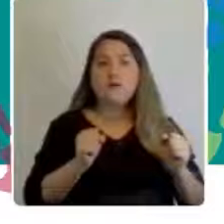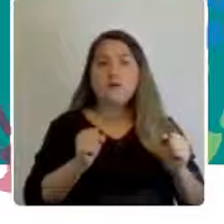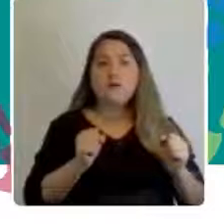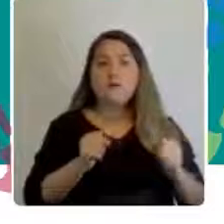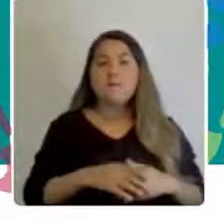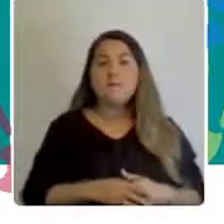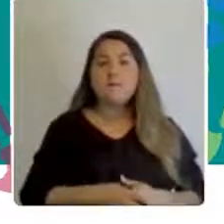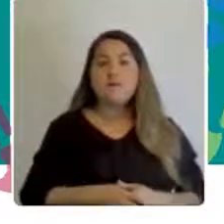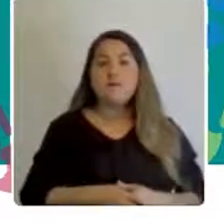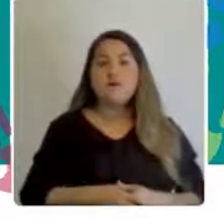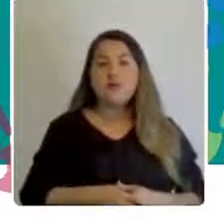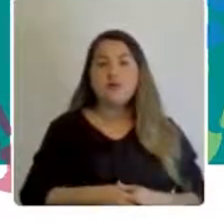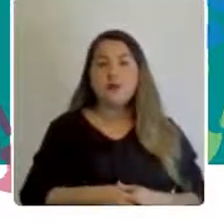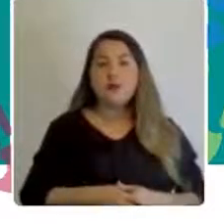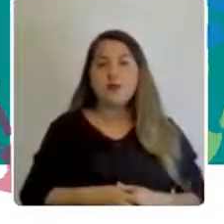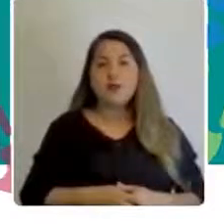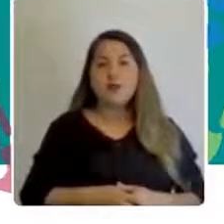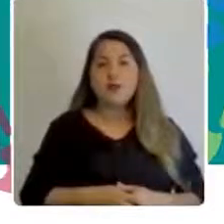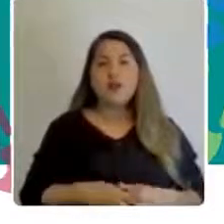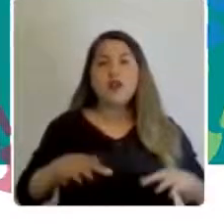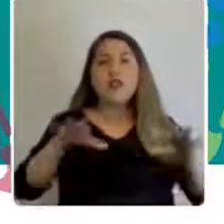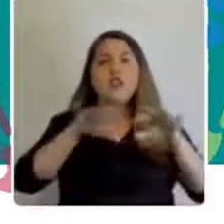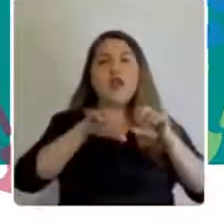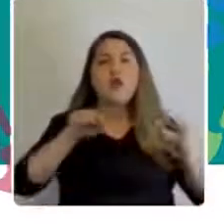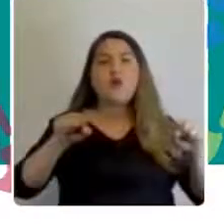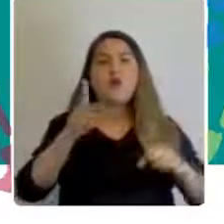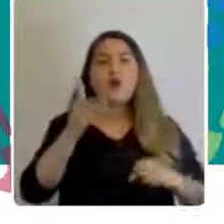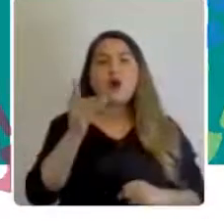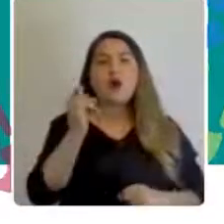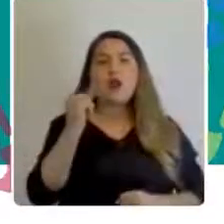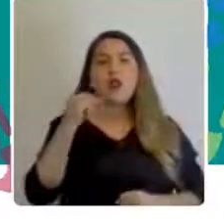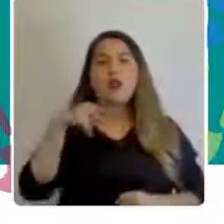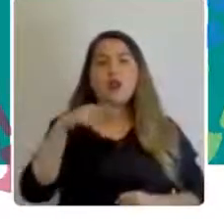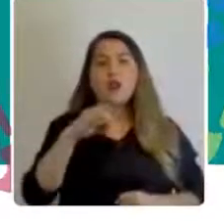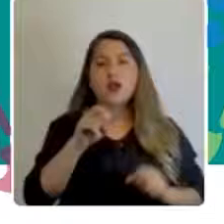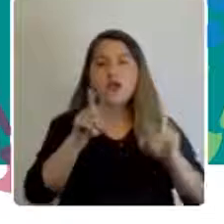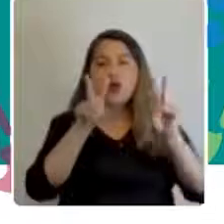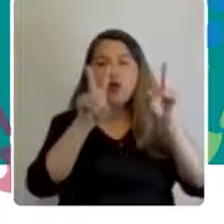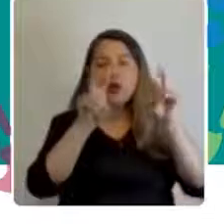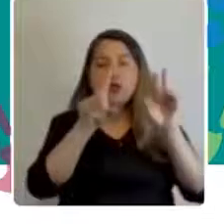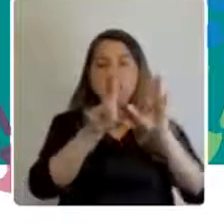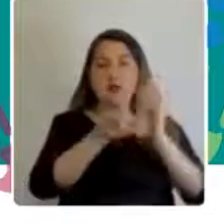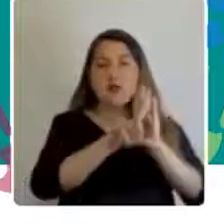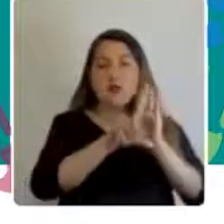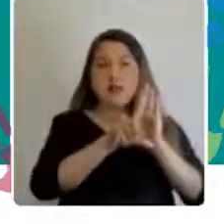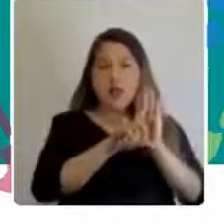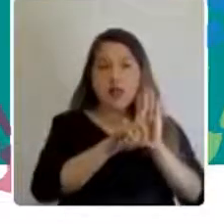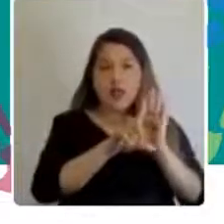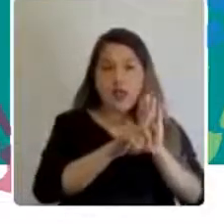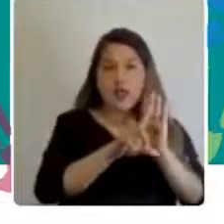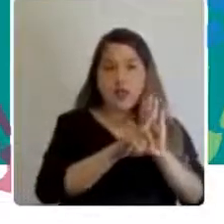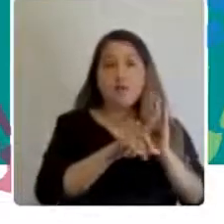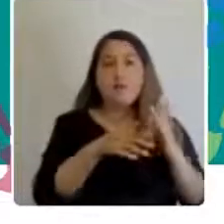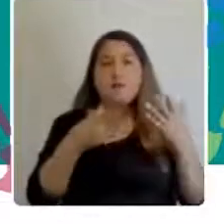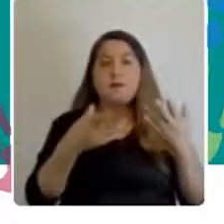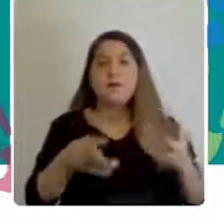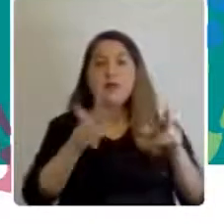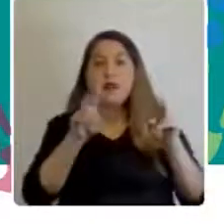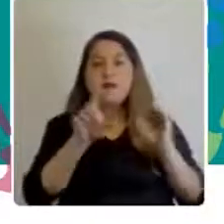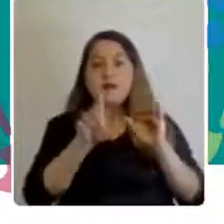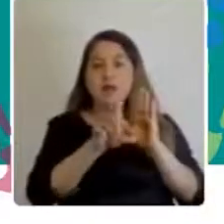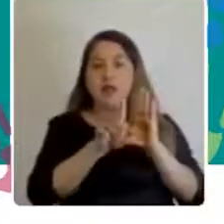De acuerdo. De alguna forma, Dino, la sistematicidad de una ley con la debida actualización para que no pase lo de la ley del